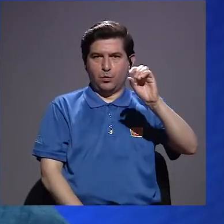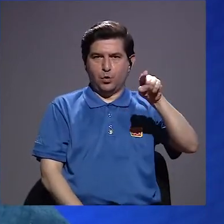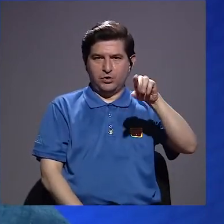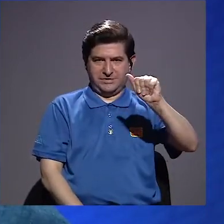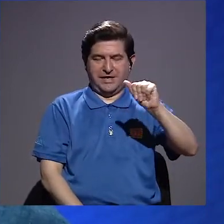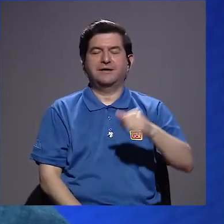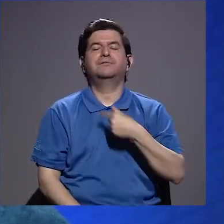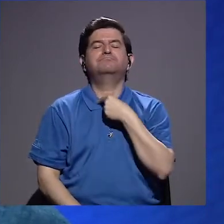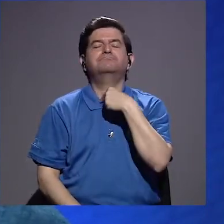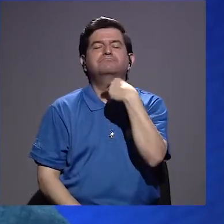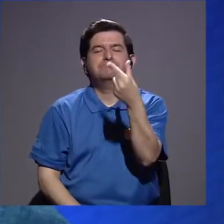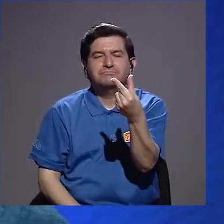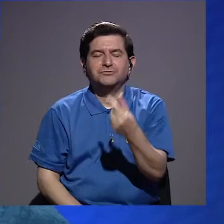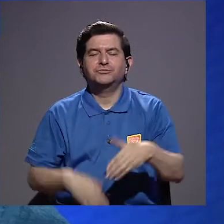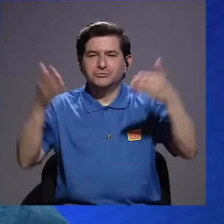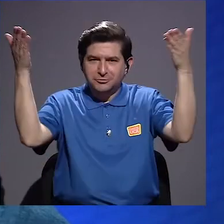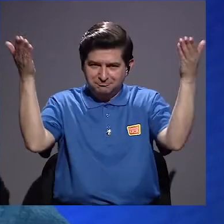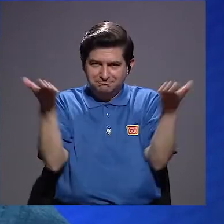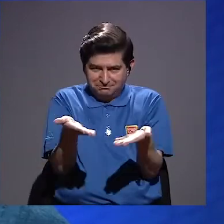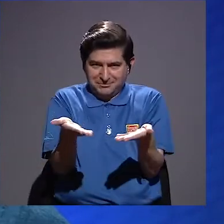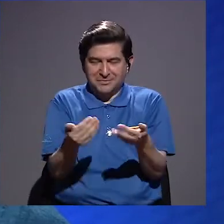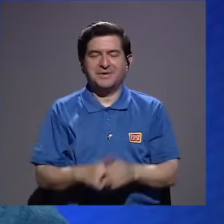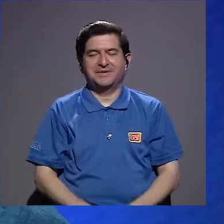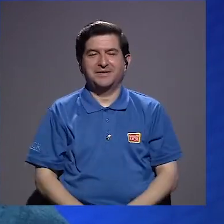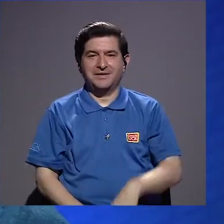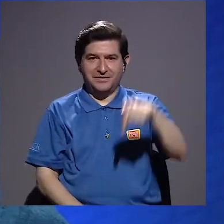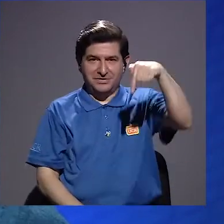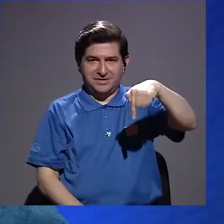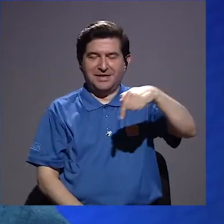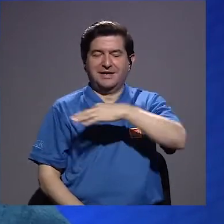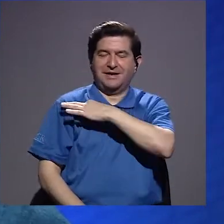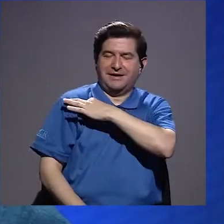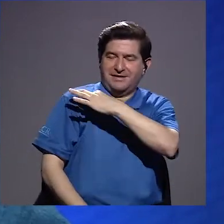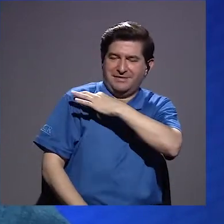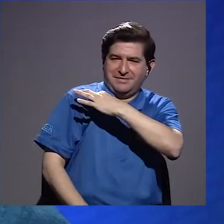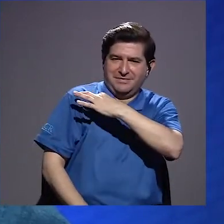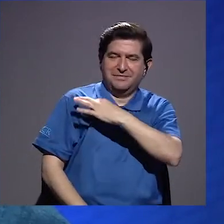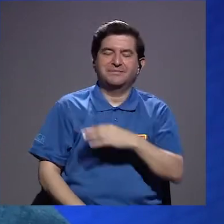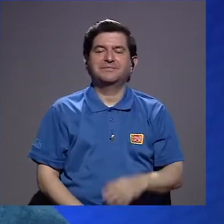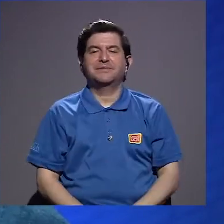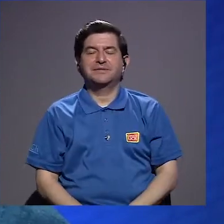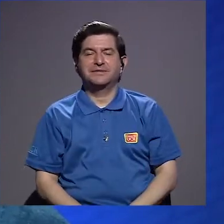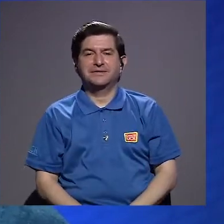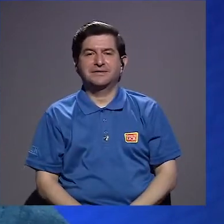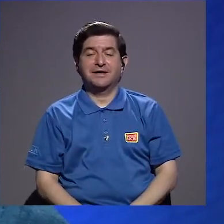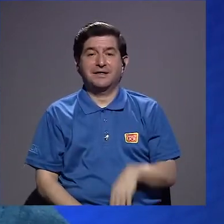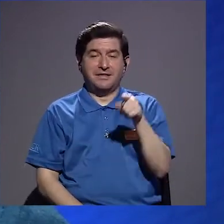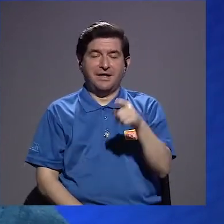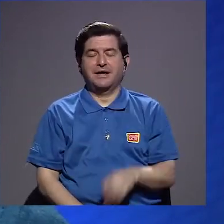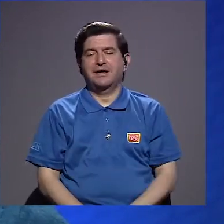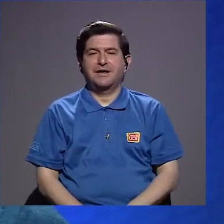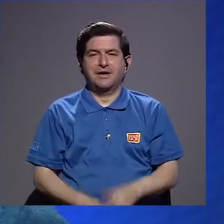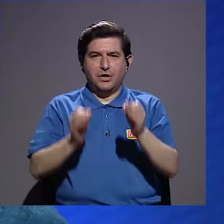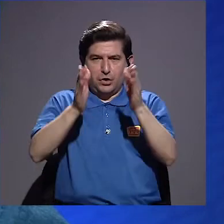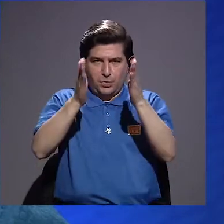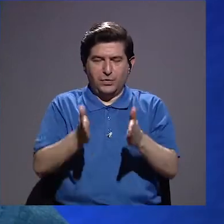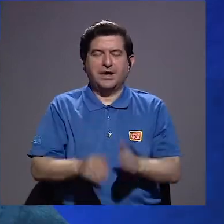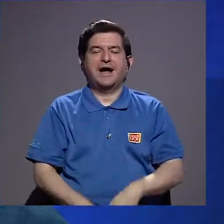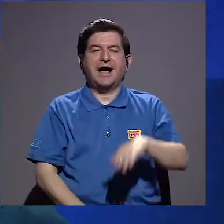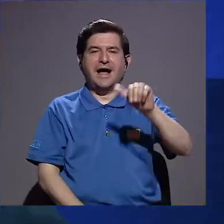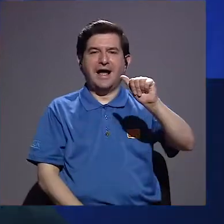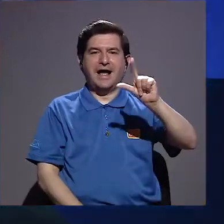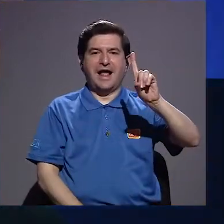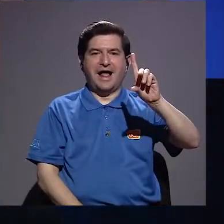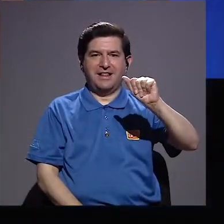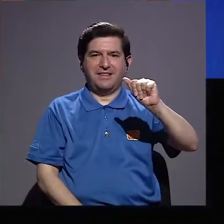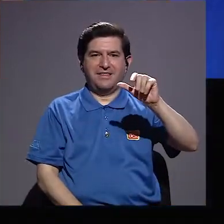gusto darle la bienvenida a nuestra invitada de hoy, la distinguida jurista Alda Facio